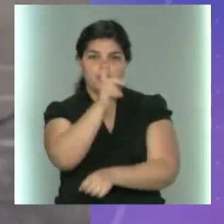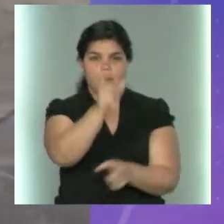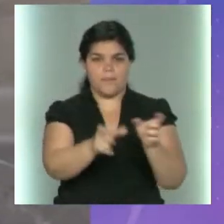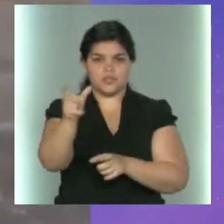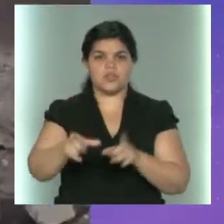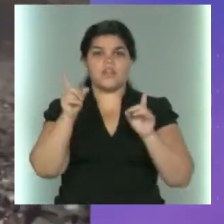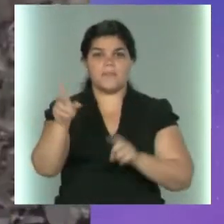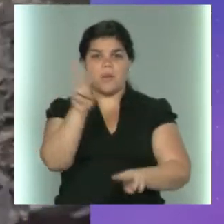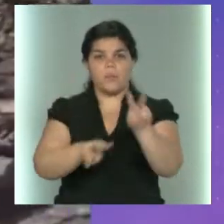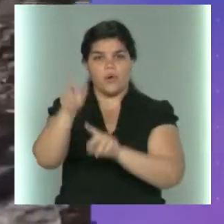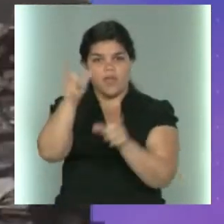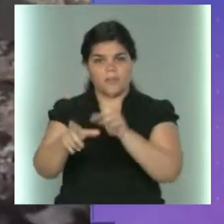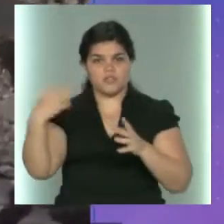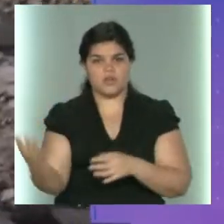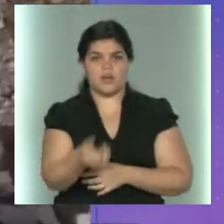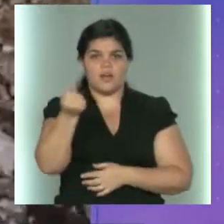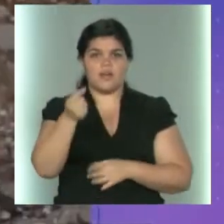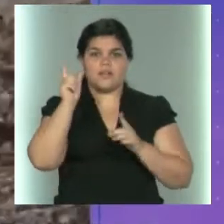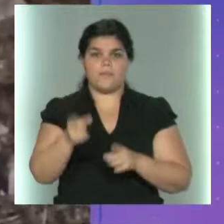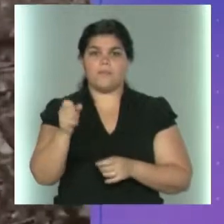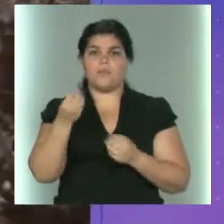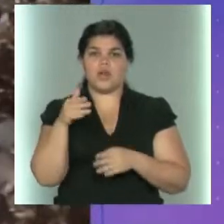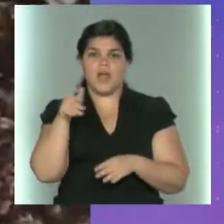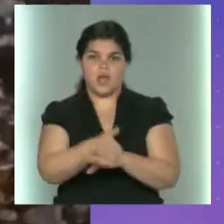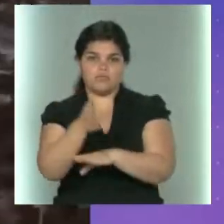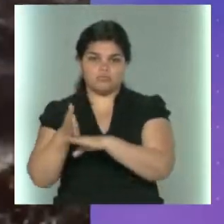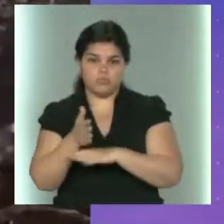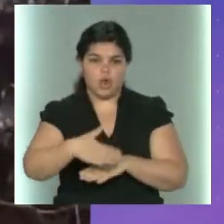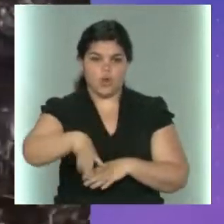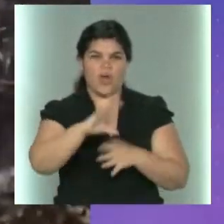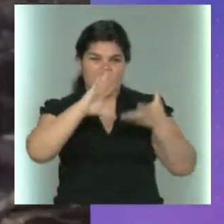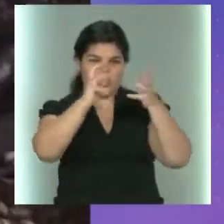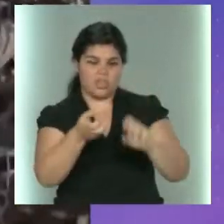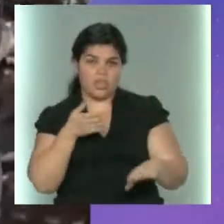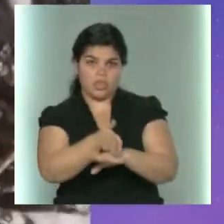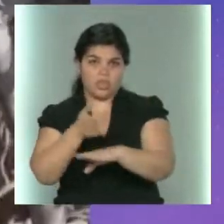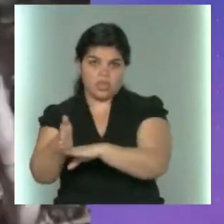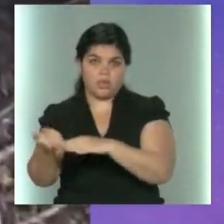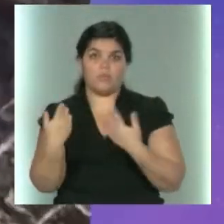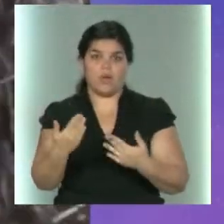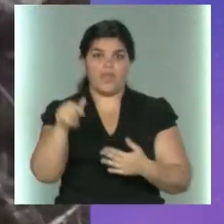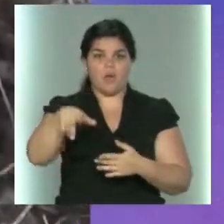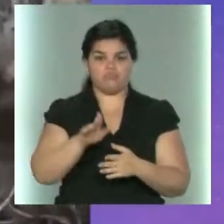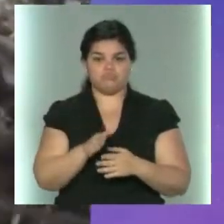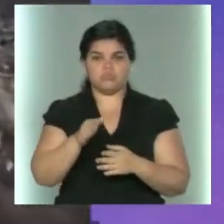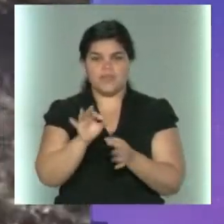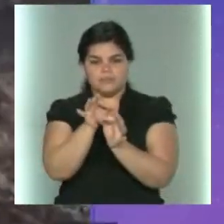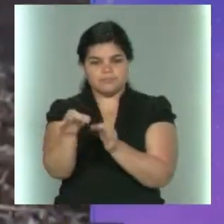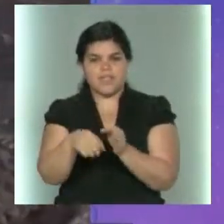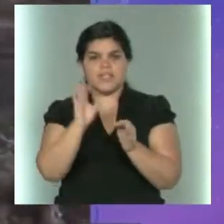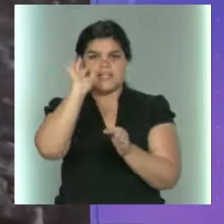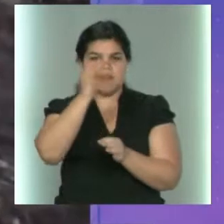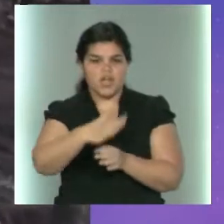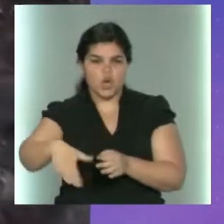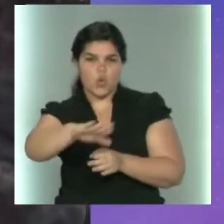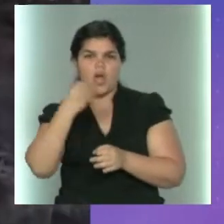y rescate, gracias a su capacidad de acceder a zonas de desastres, pues un sensor que lleva incorporado le permite reconocer las características